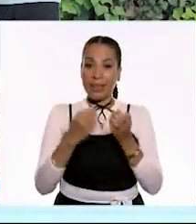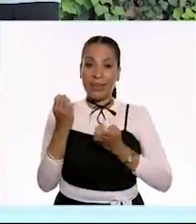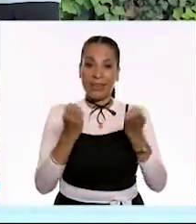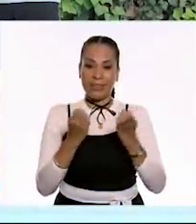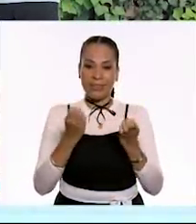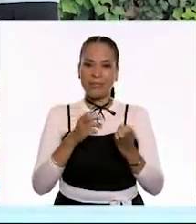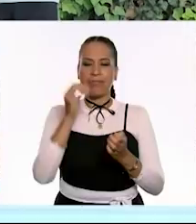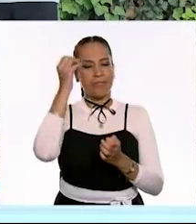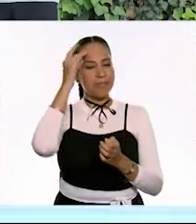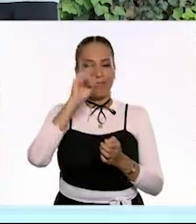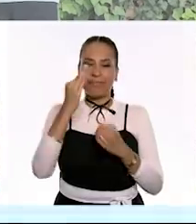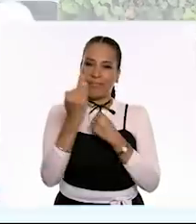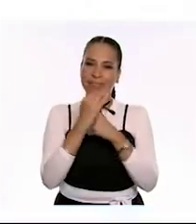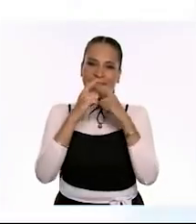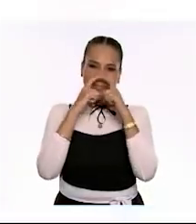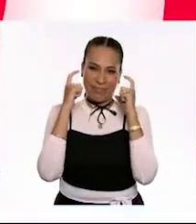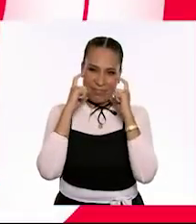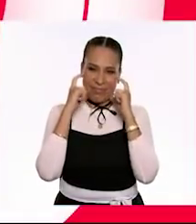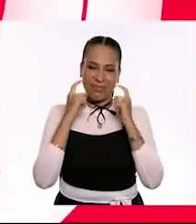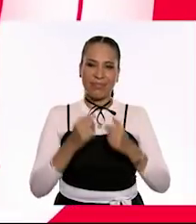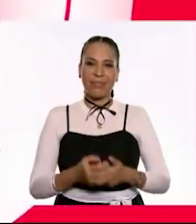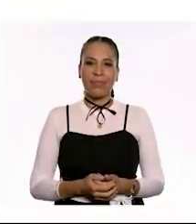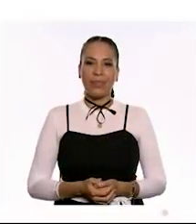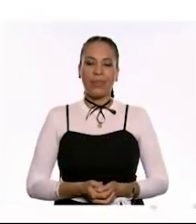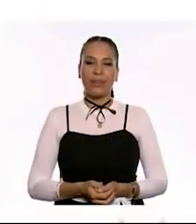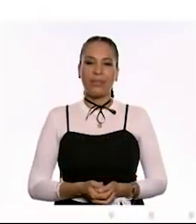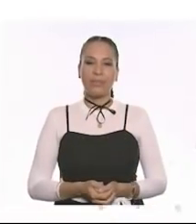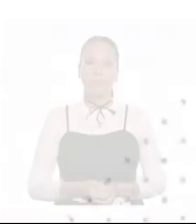activación, no olvides la protección.